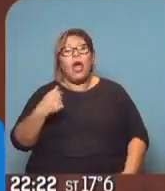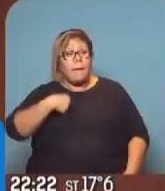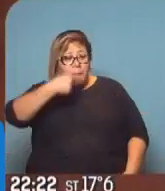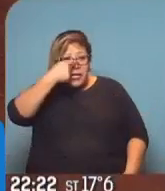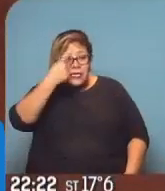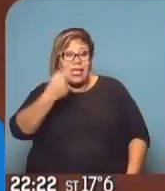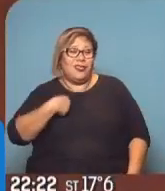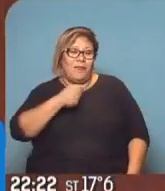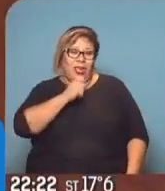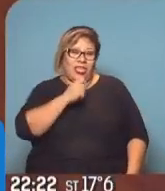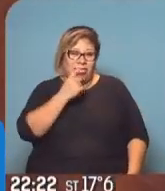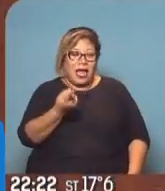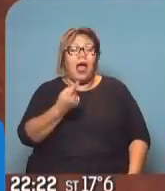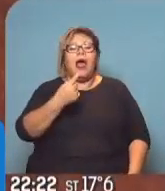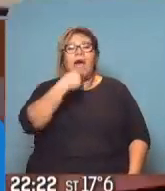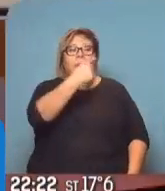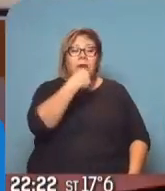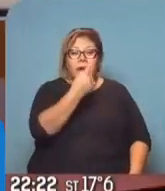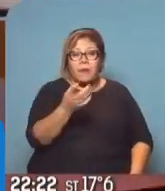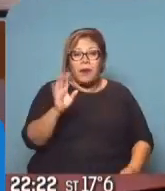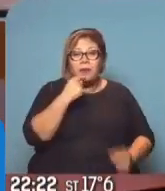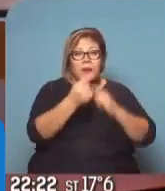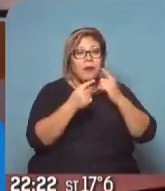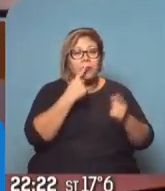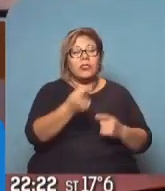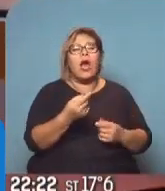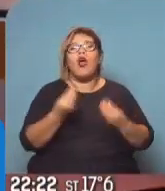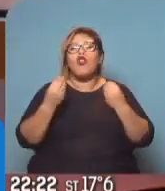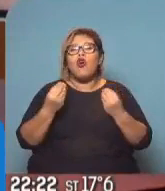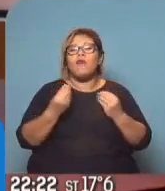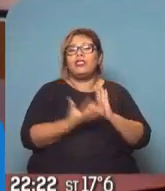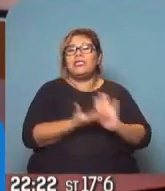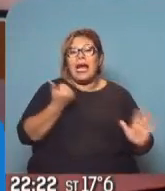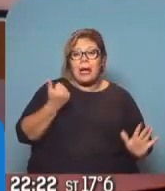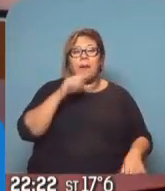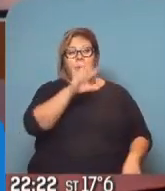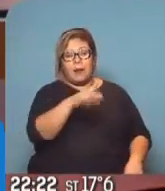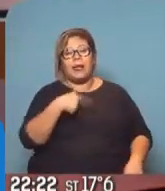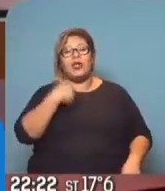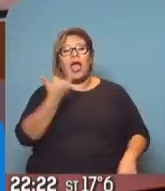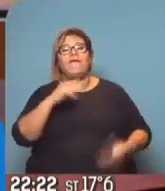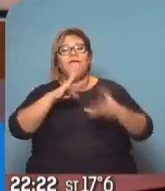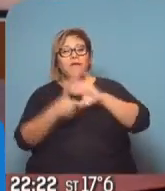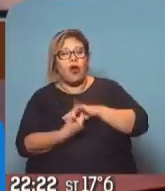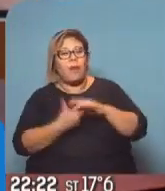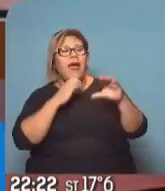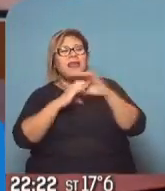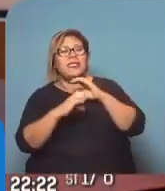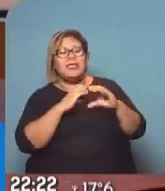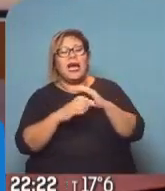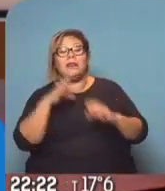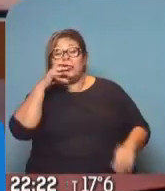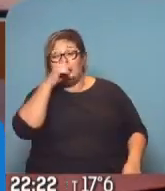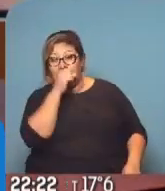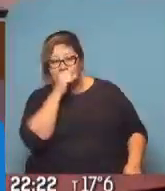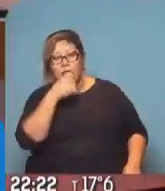secreto. Y bueno, ¿cómo hacemos para sacarlo? Y mirá, ¿por qué no probás este chat encriptado? Así te aseguro que nadie te va a seguir y qué